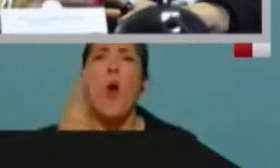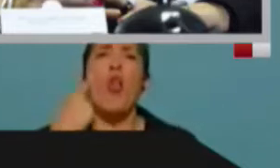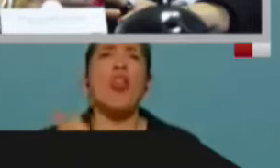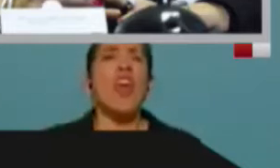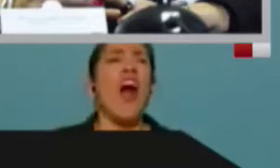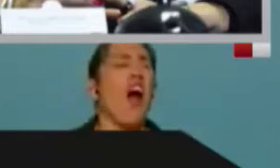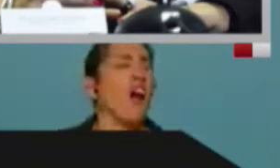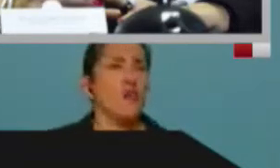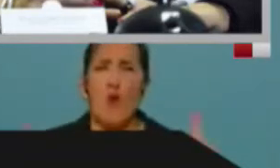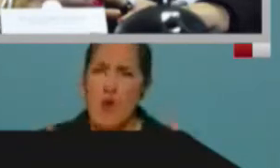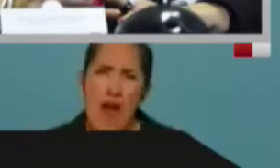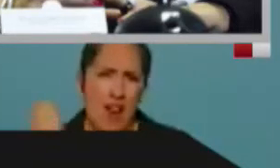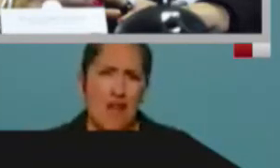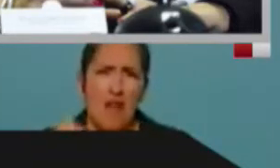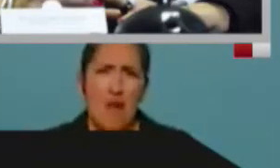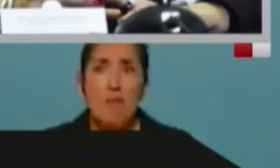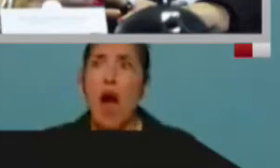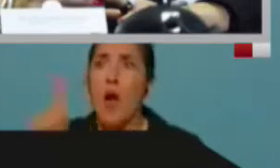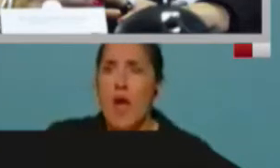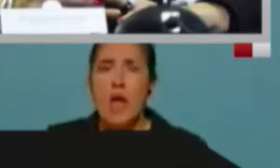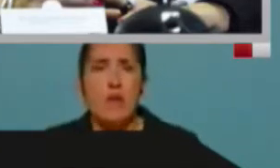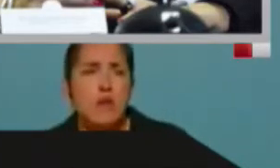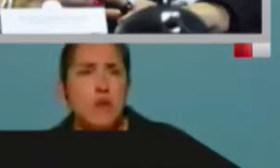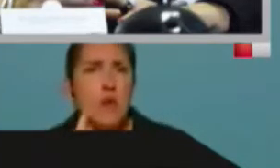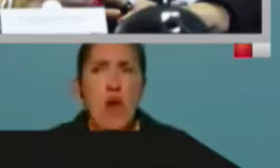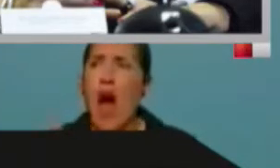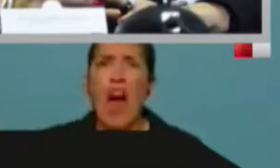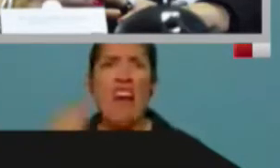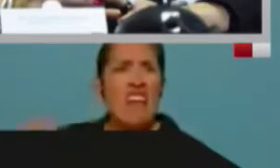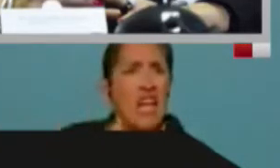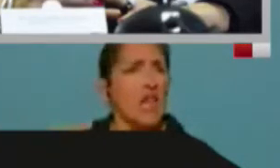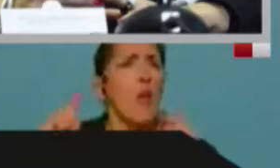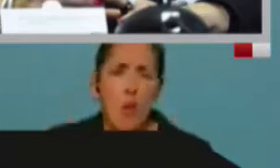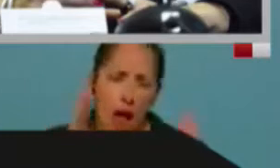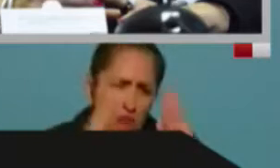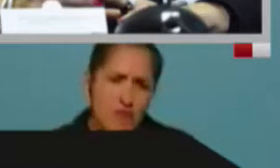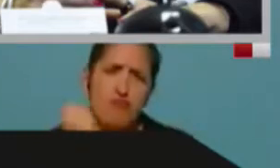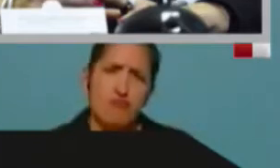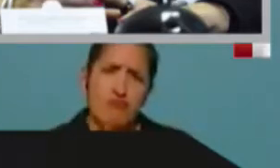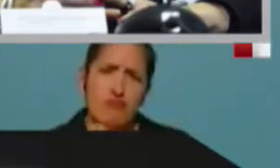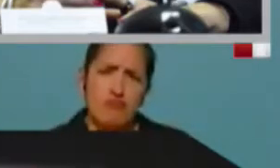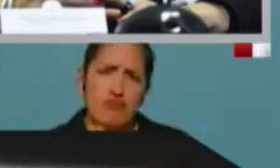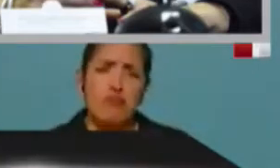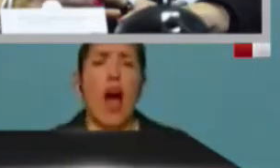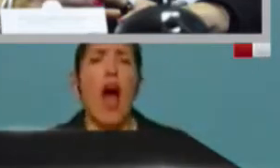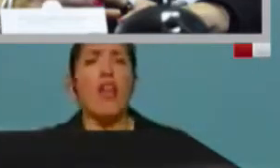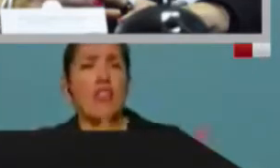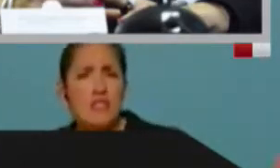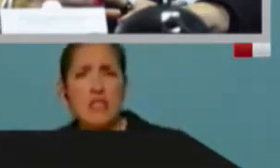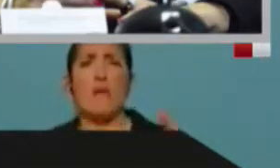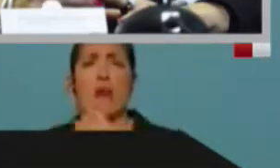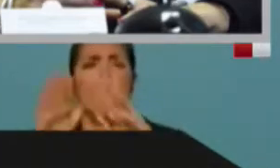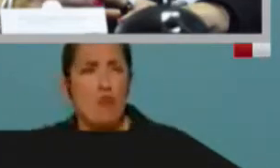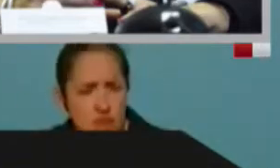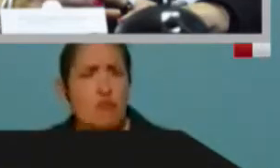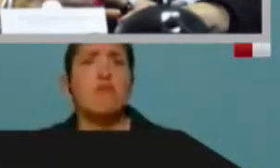el presidente en torno a la desdolarización de las tarifas y el llamado a emergencia